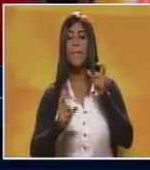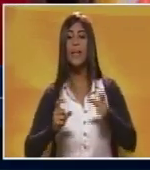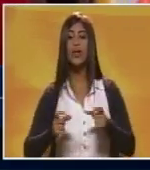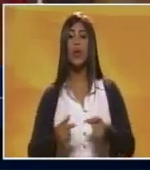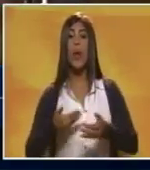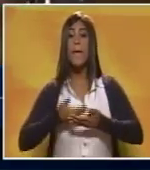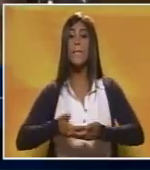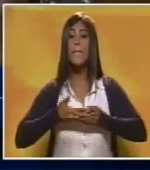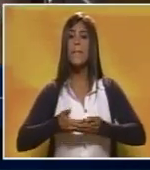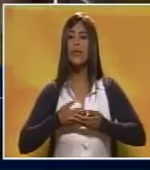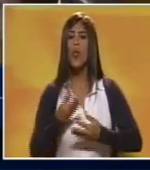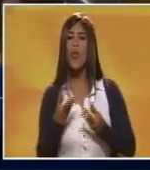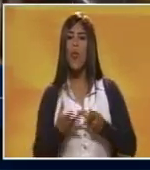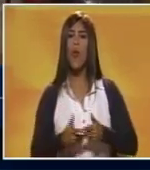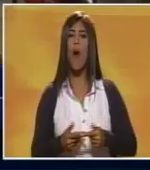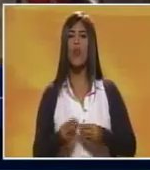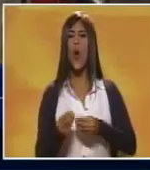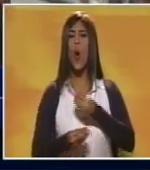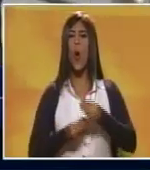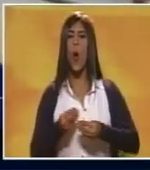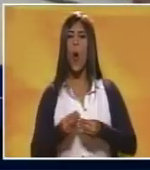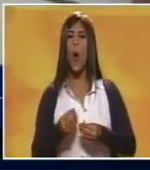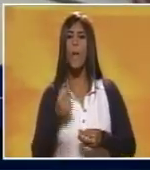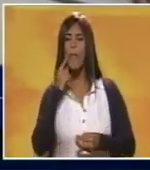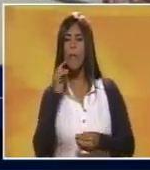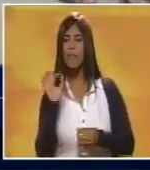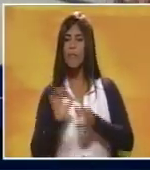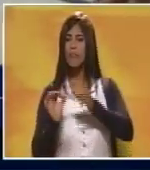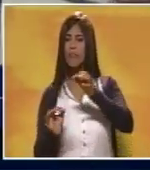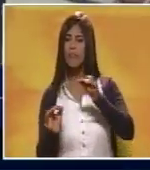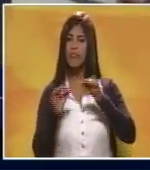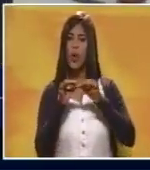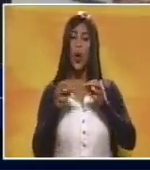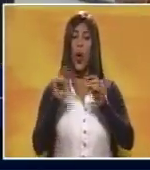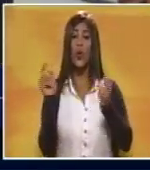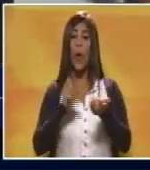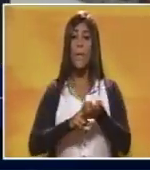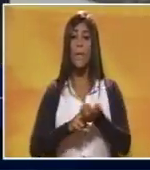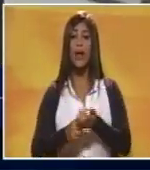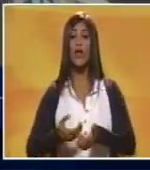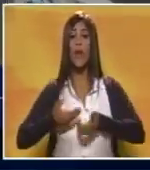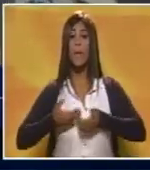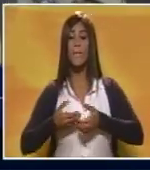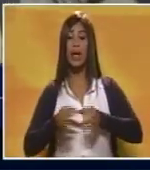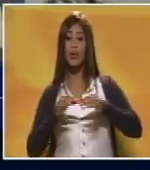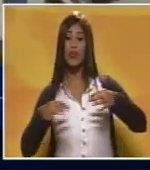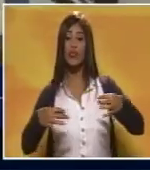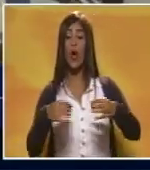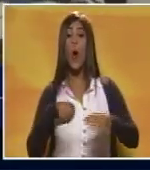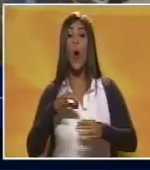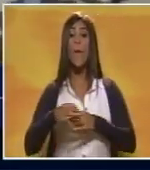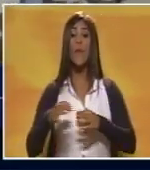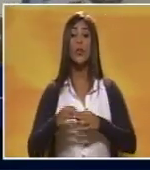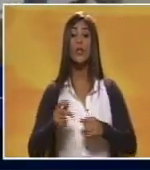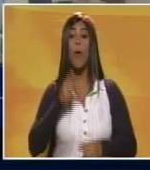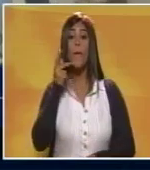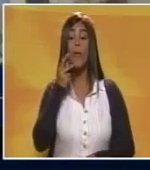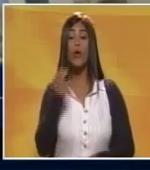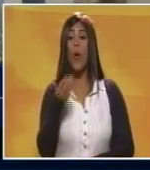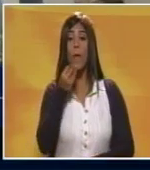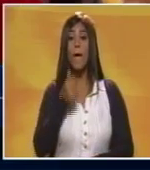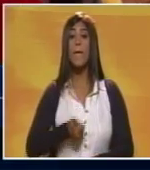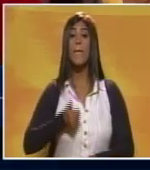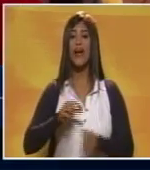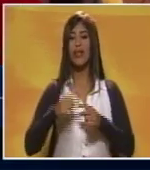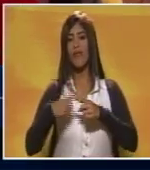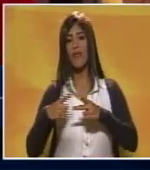de su peso, de cómo está funcionando según los perceptiles de talla y peso, porque en nuestro municipio se está desarrollando una política alimentaria por